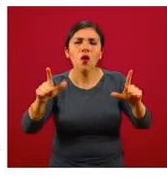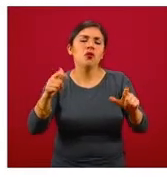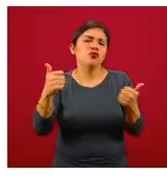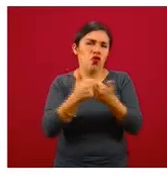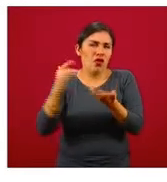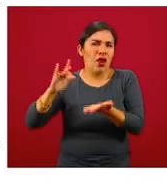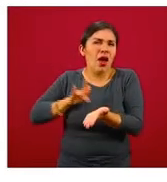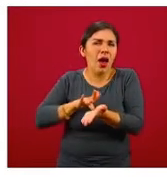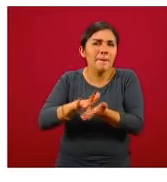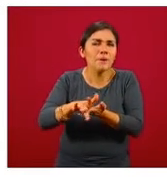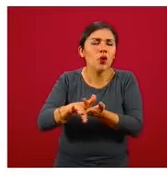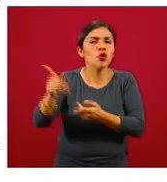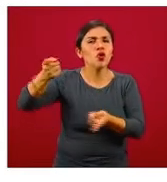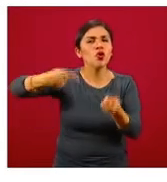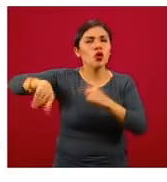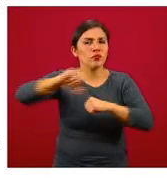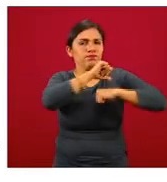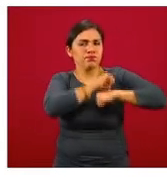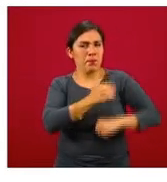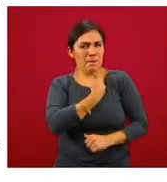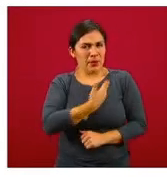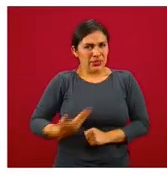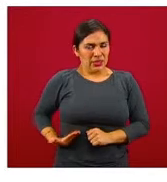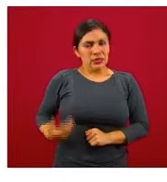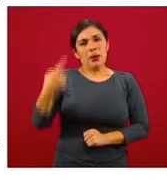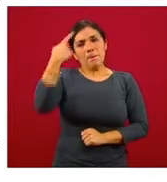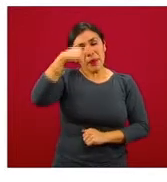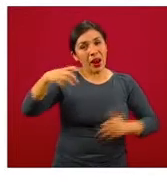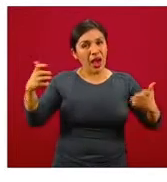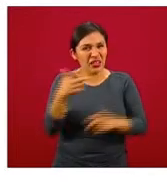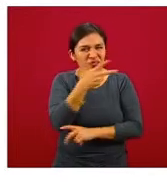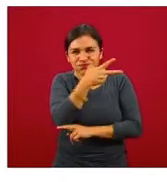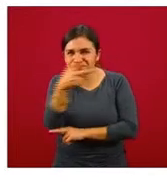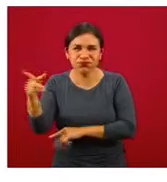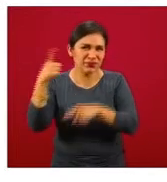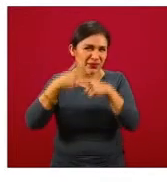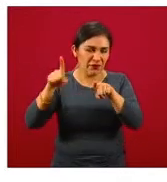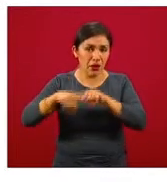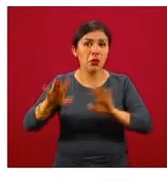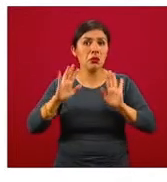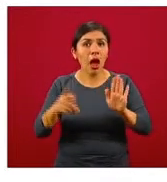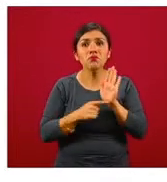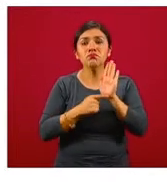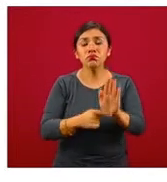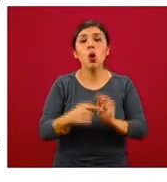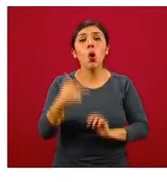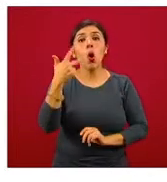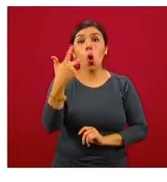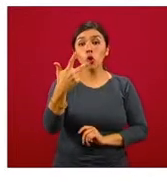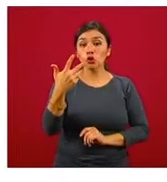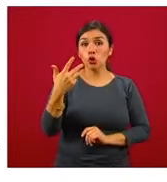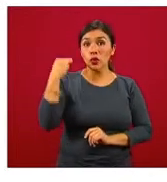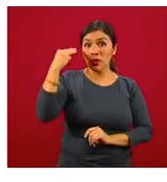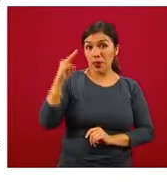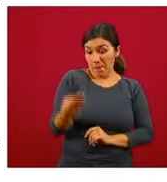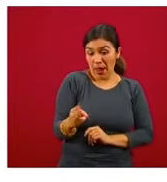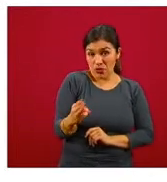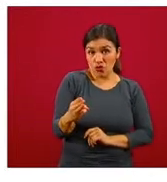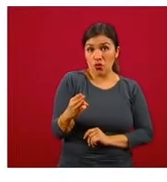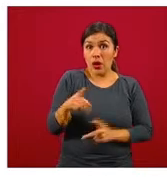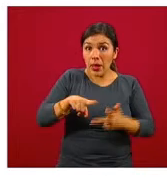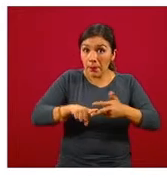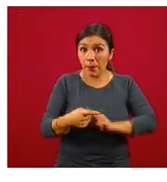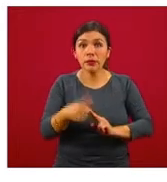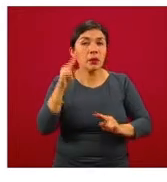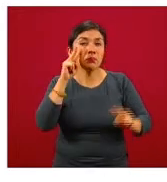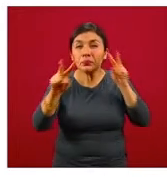apoya la and we vocería de have this Presidencia de la through República para our realizarlos. spokesperson for Lo the impactado, el presidency del 8 for de public mayo, information. han sido